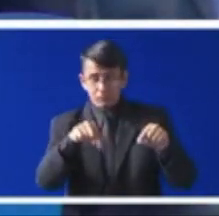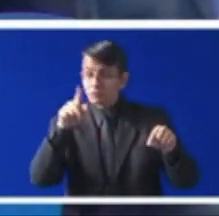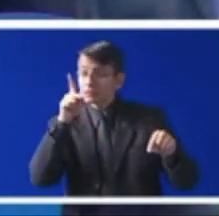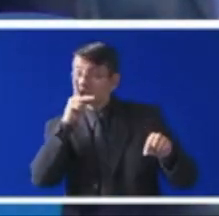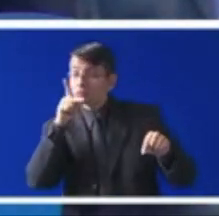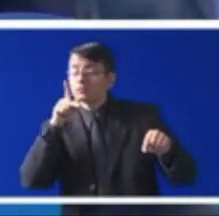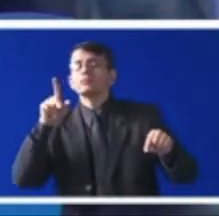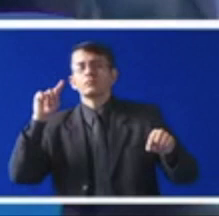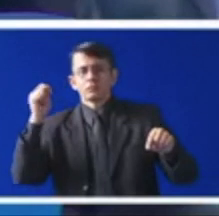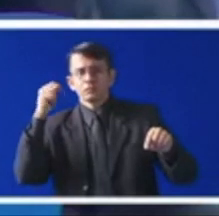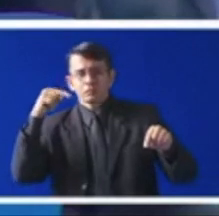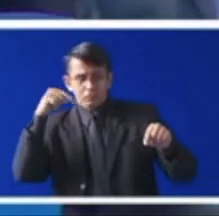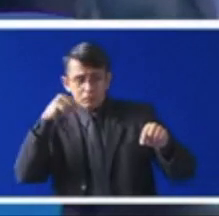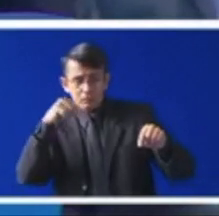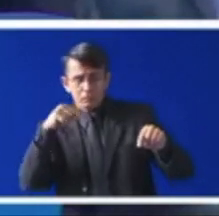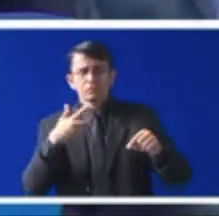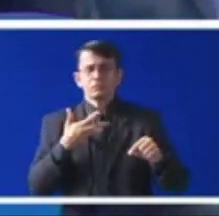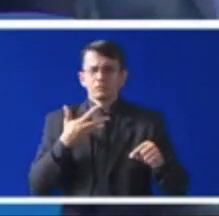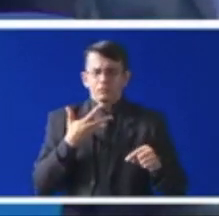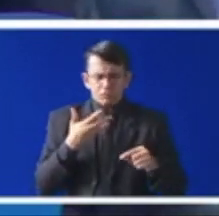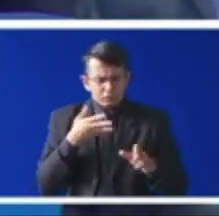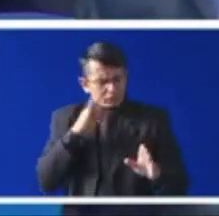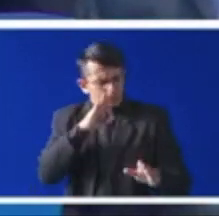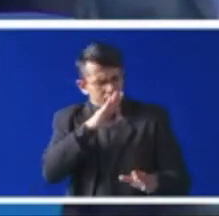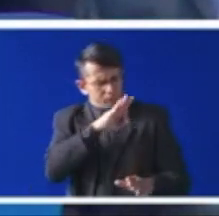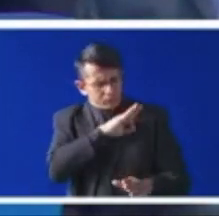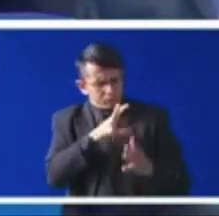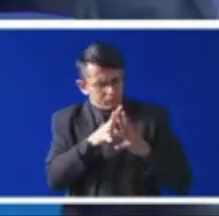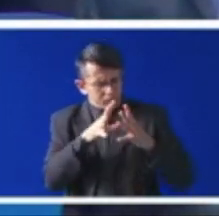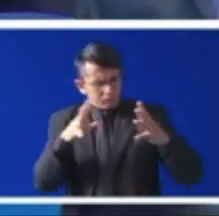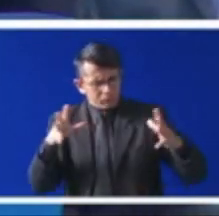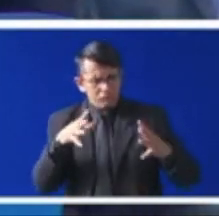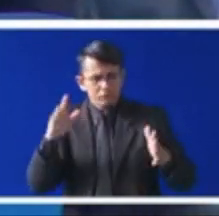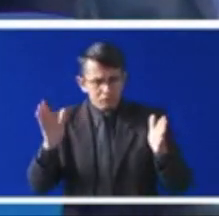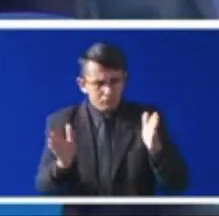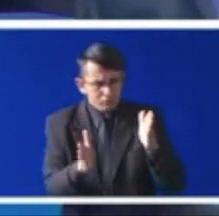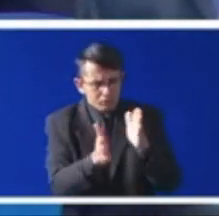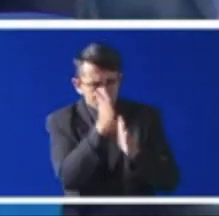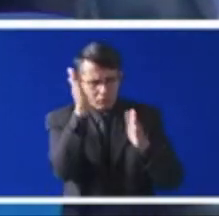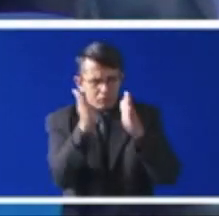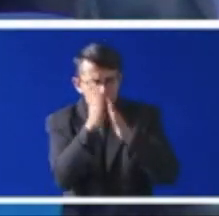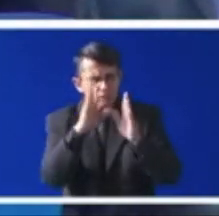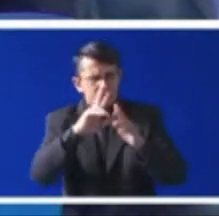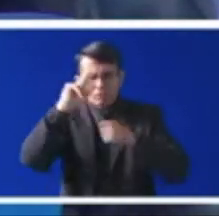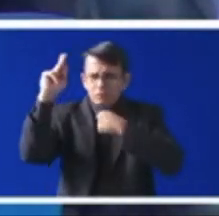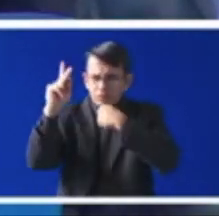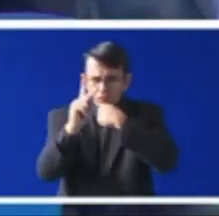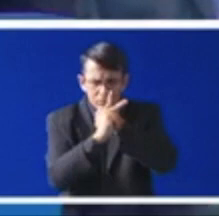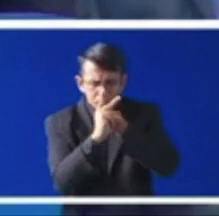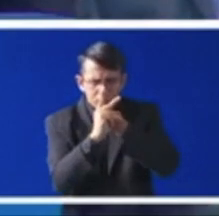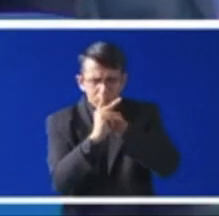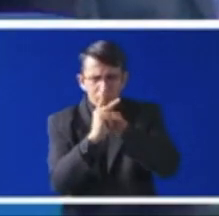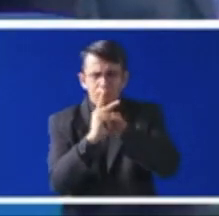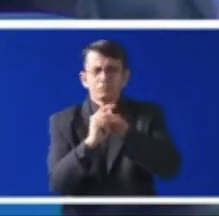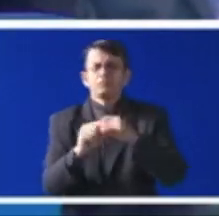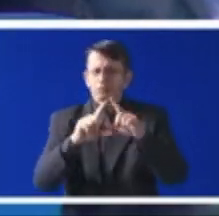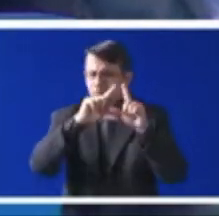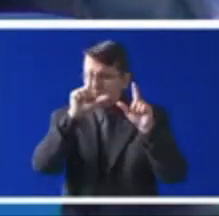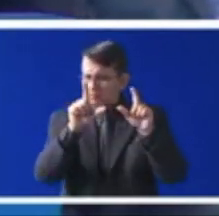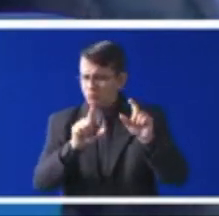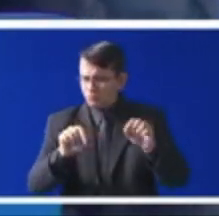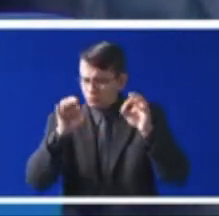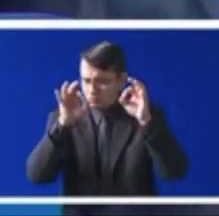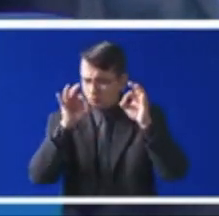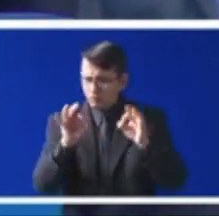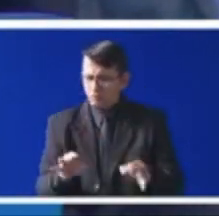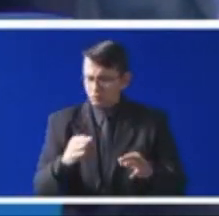TEC de Monterrey, tenemos una gran fe y esperanza que van a construir un gran país, una gran nación